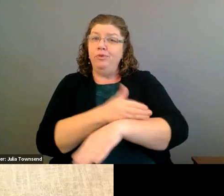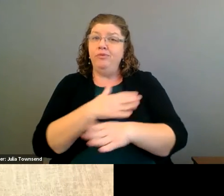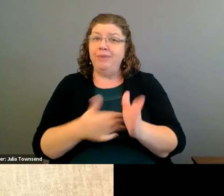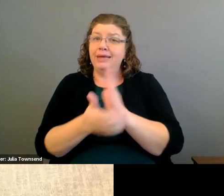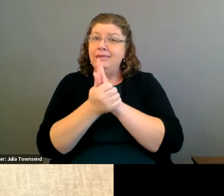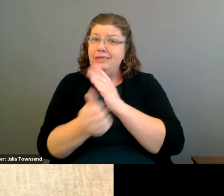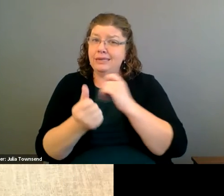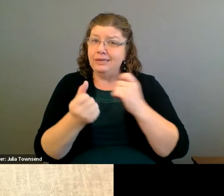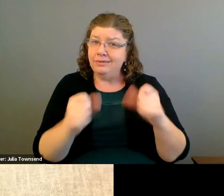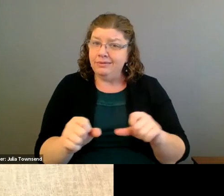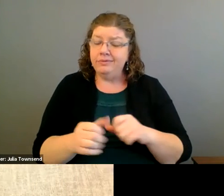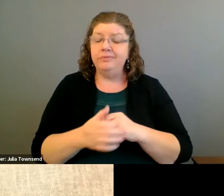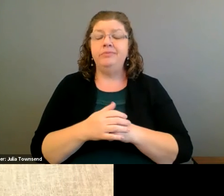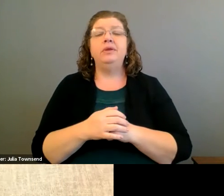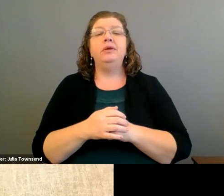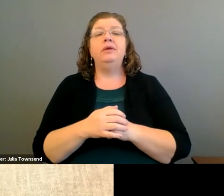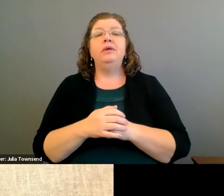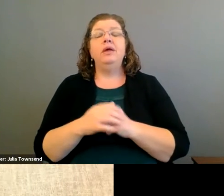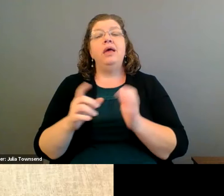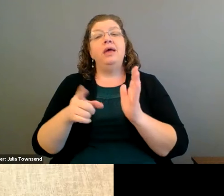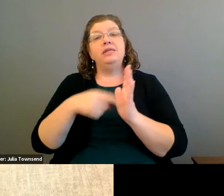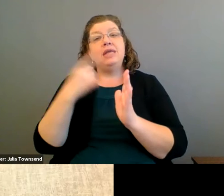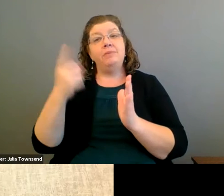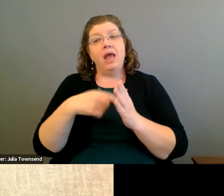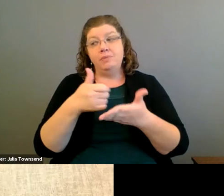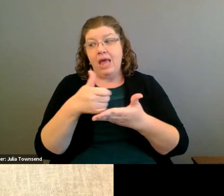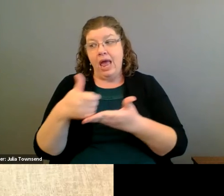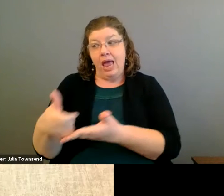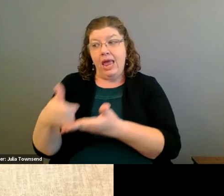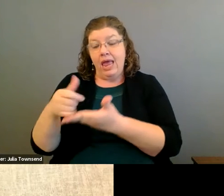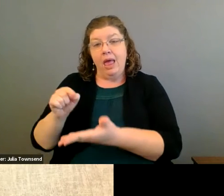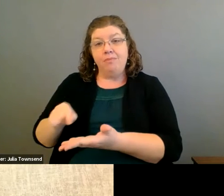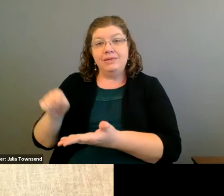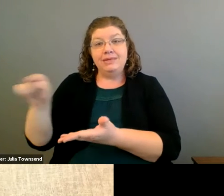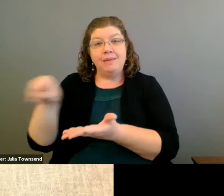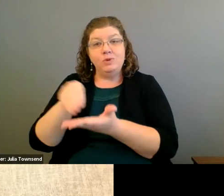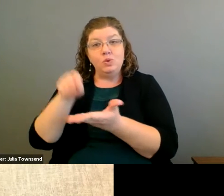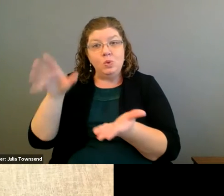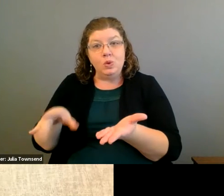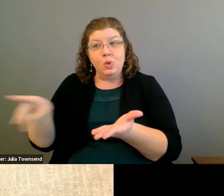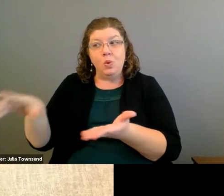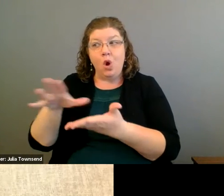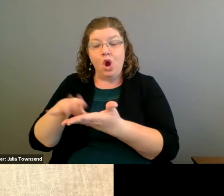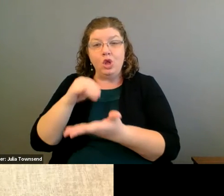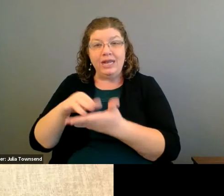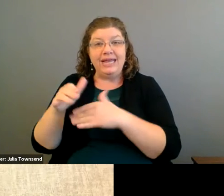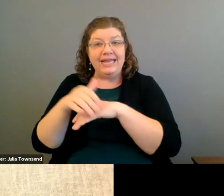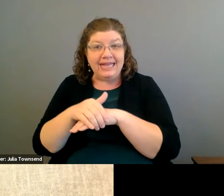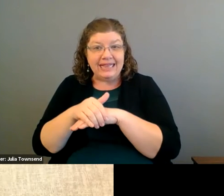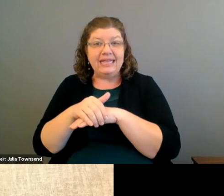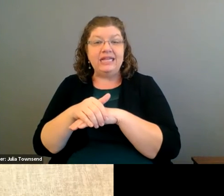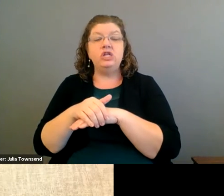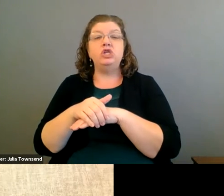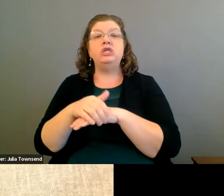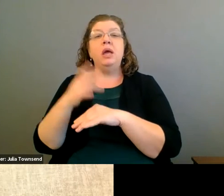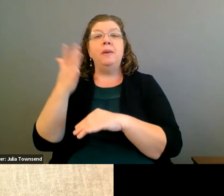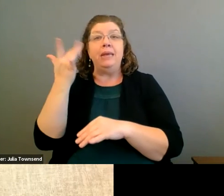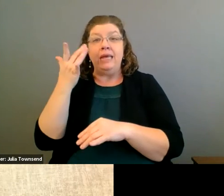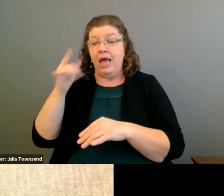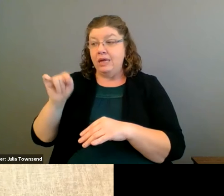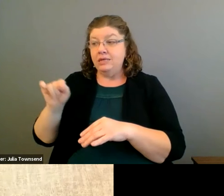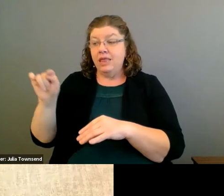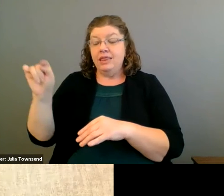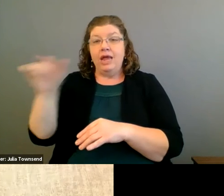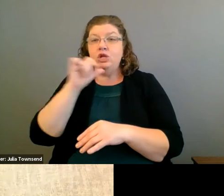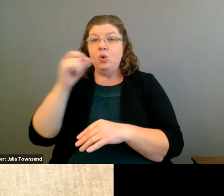mis destrezas. Y algunas veces yo ayudé a otros estudiantes quienes también están aprendiendo inglés,